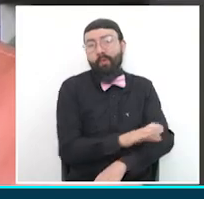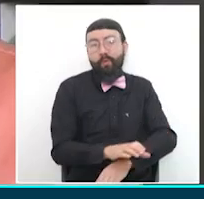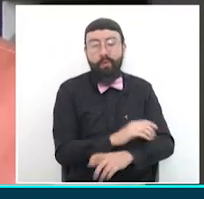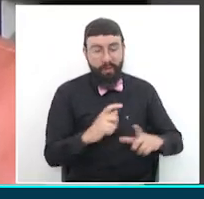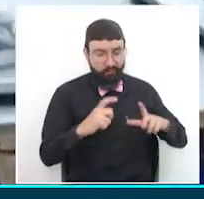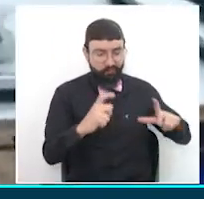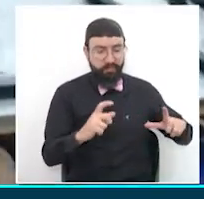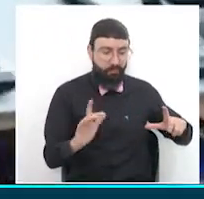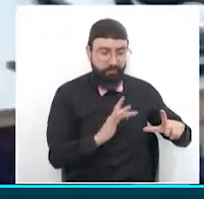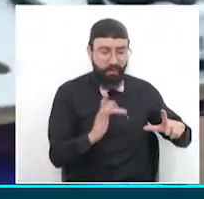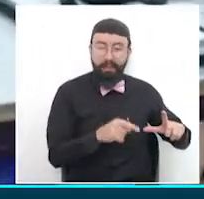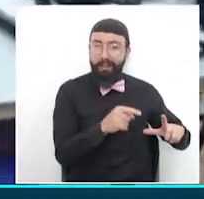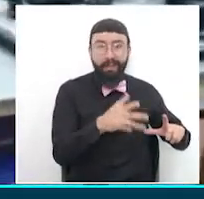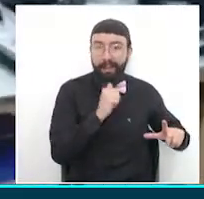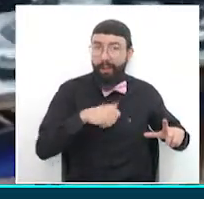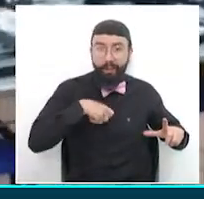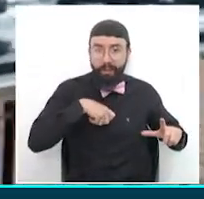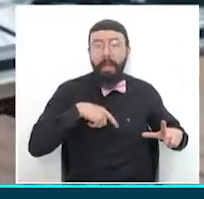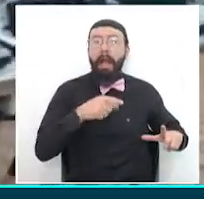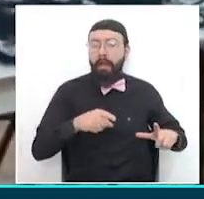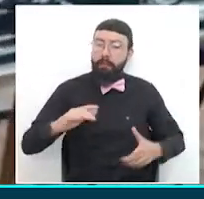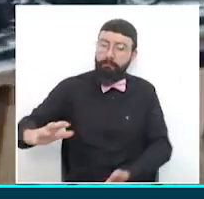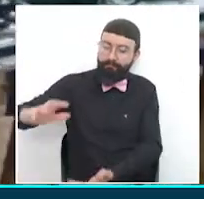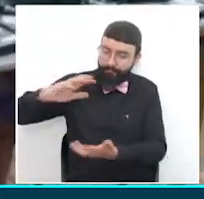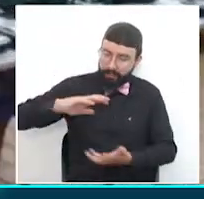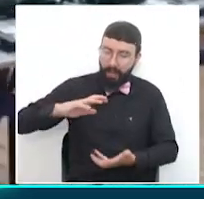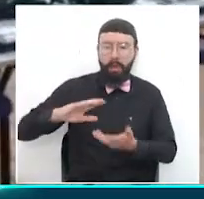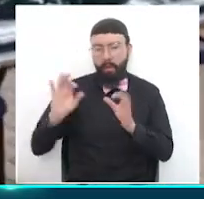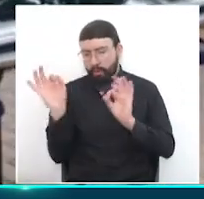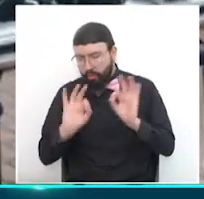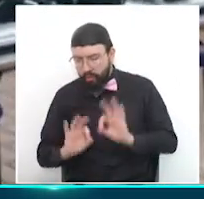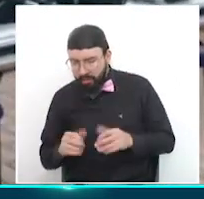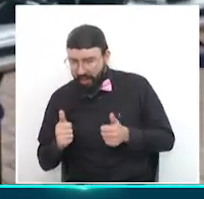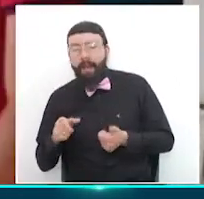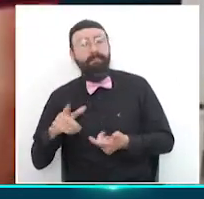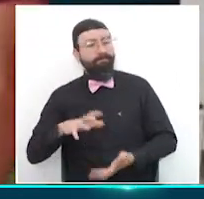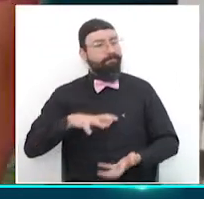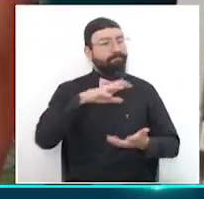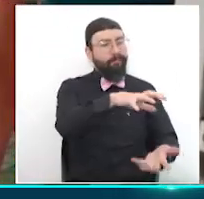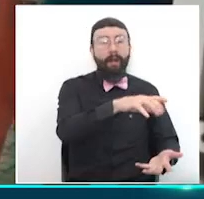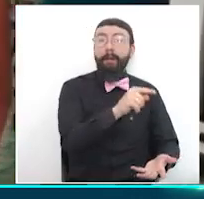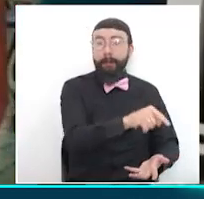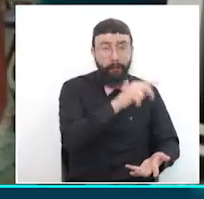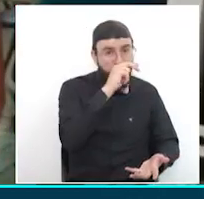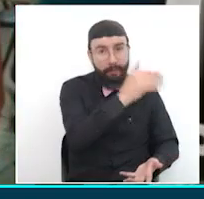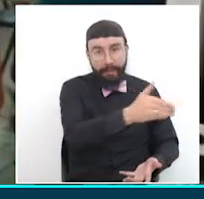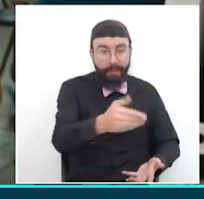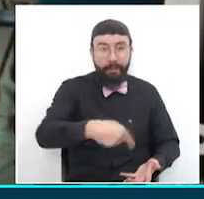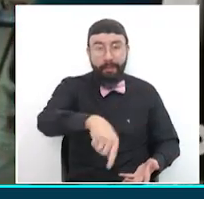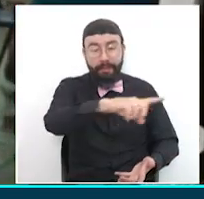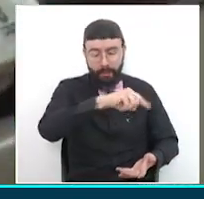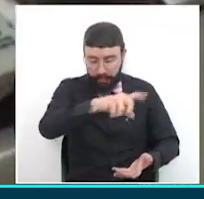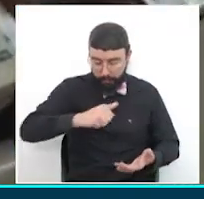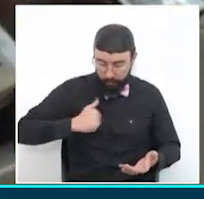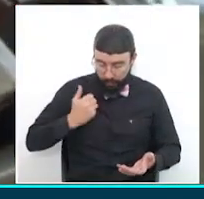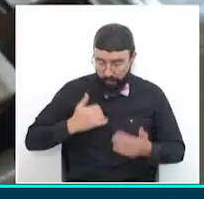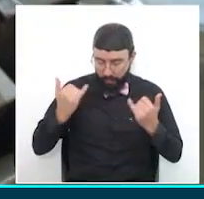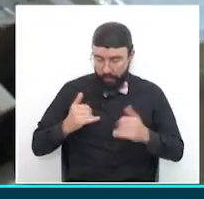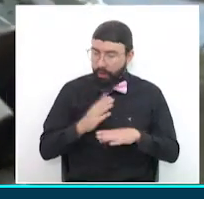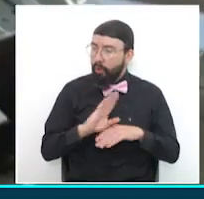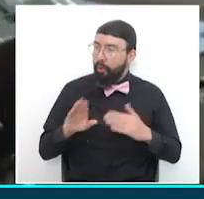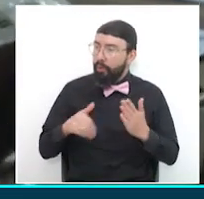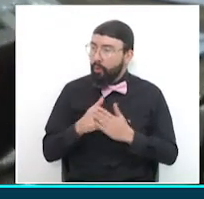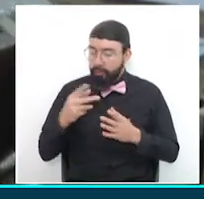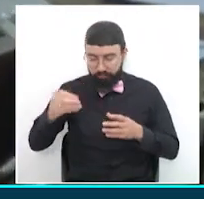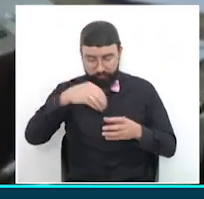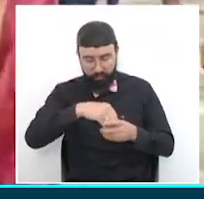la actividad académica de manera virtual y desde su casa. DonaTIC es la gran oportunidad para que entre todos los padres de familia de la